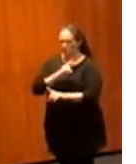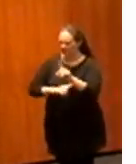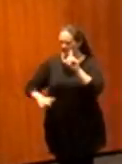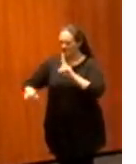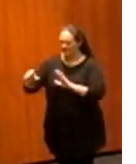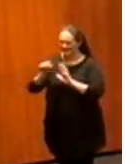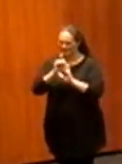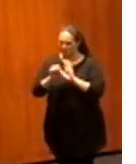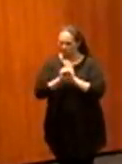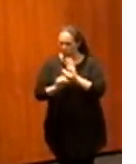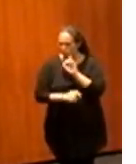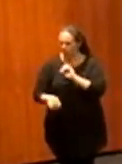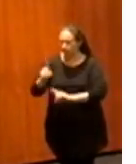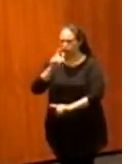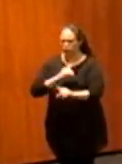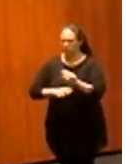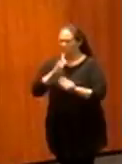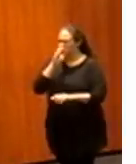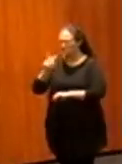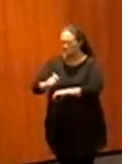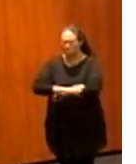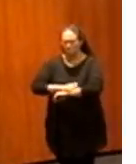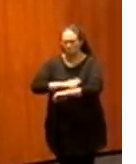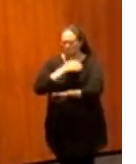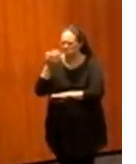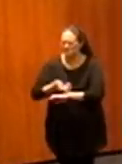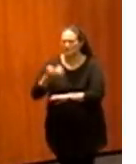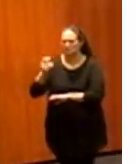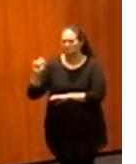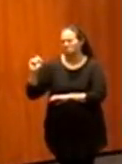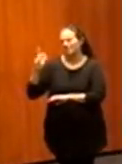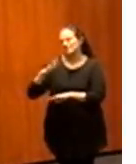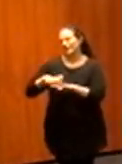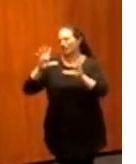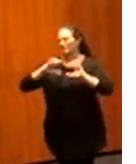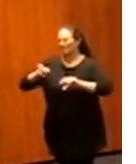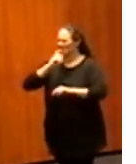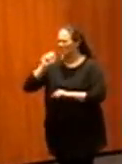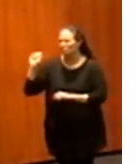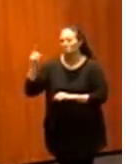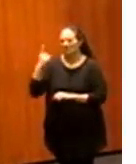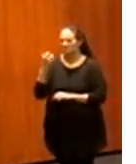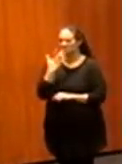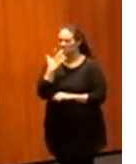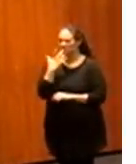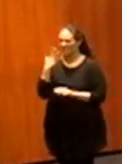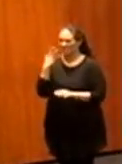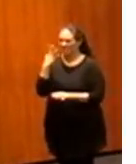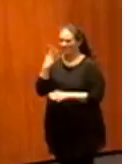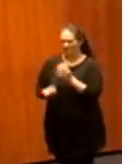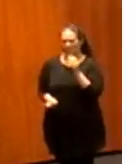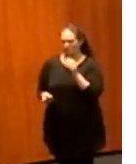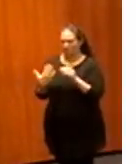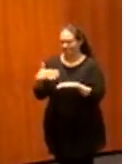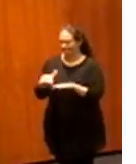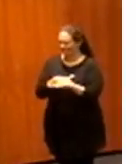simbólicos que son la clave del aprendizaje más complejo, pero que si eso no está claro, se construye sobre